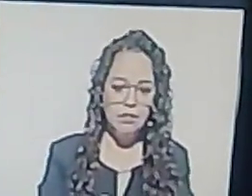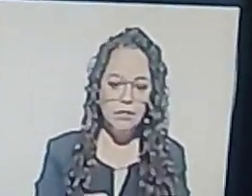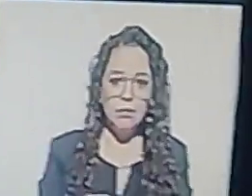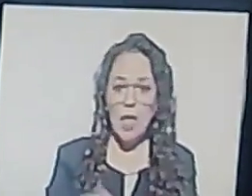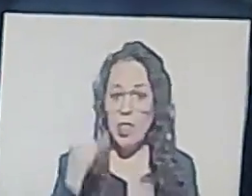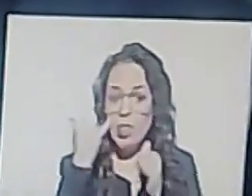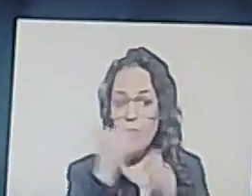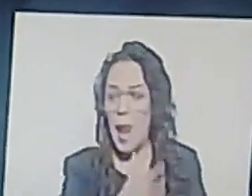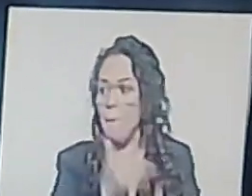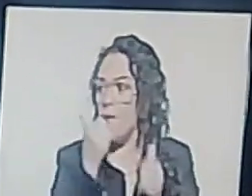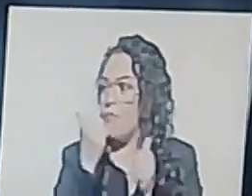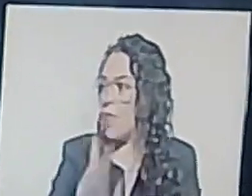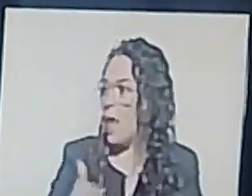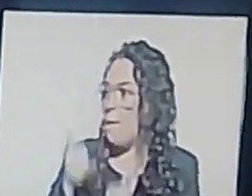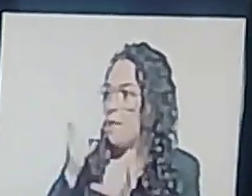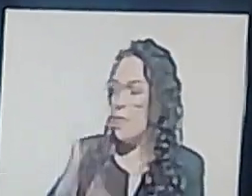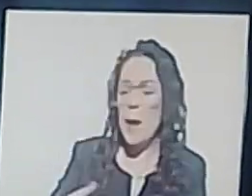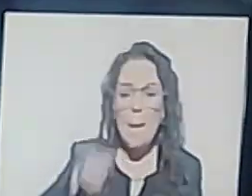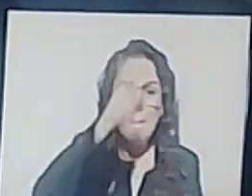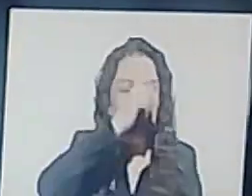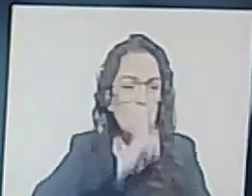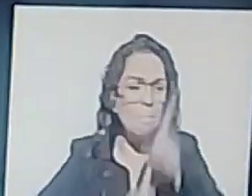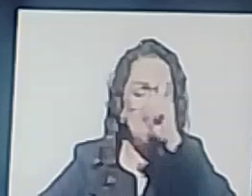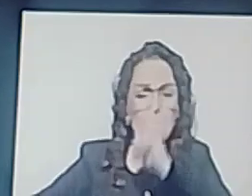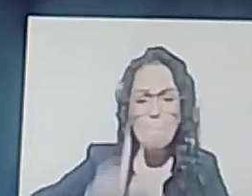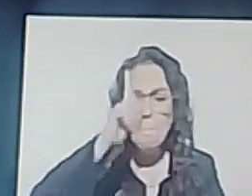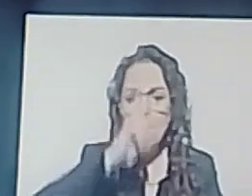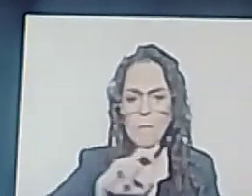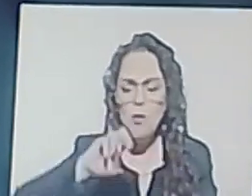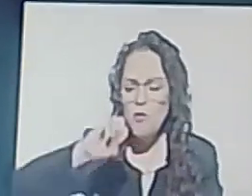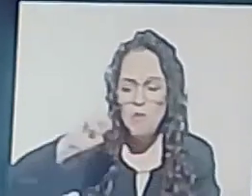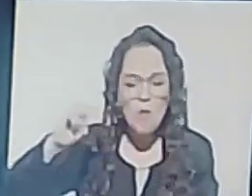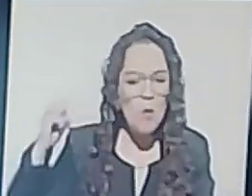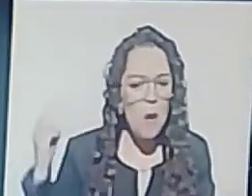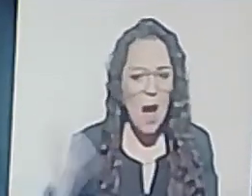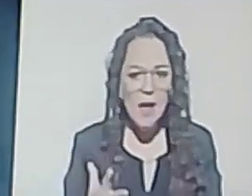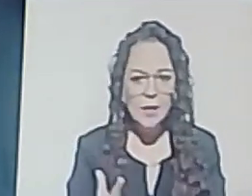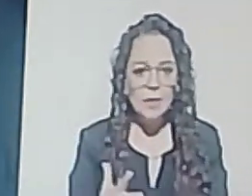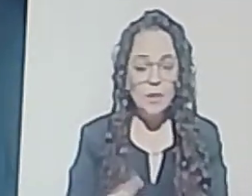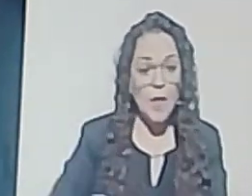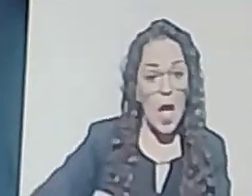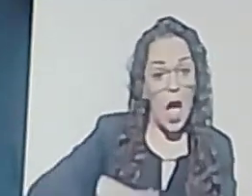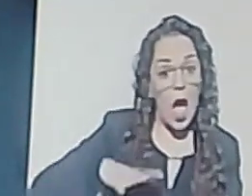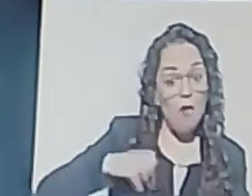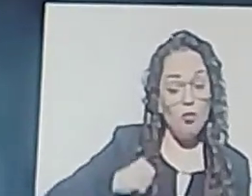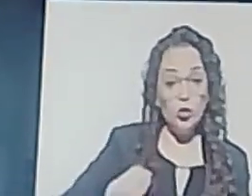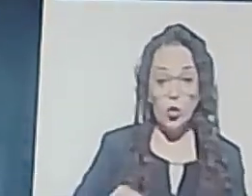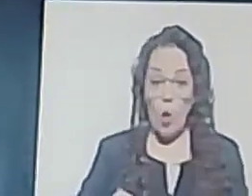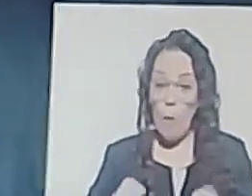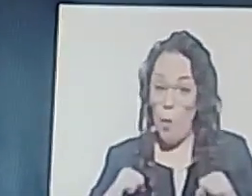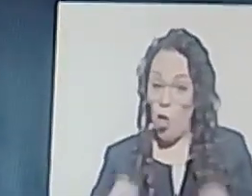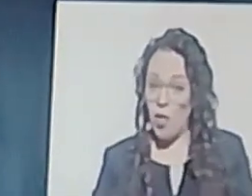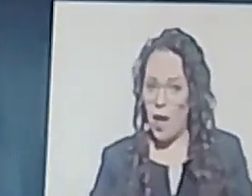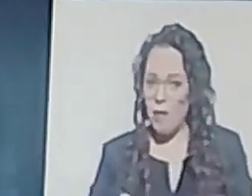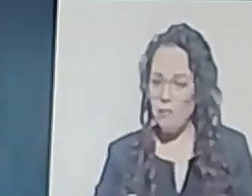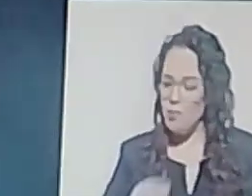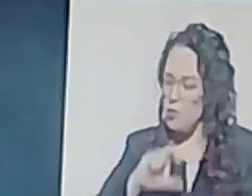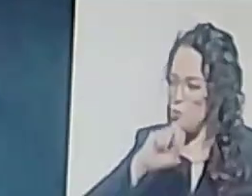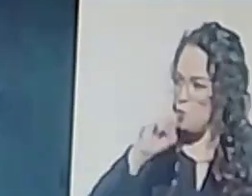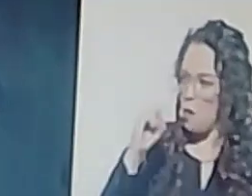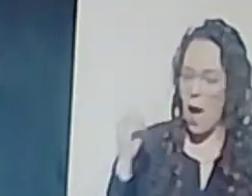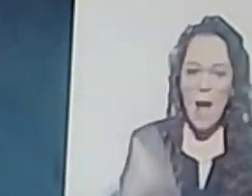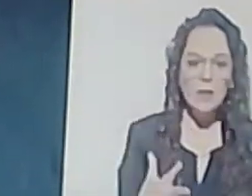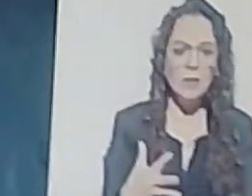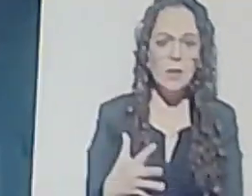trampas, todas las mentiras, a pesar de todo el abuso de poder y de sus millones